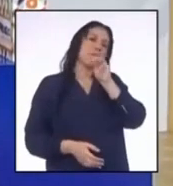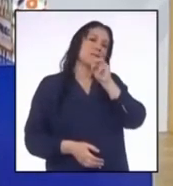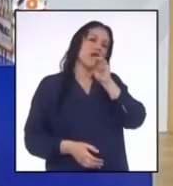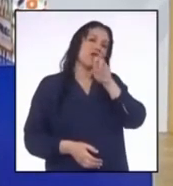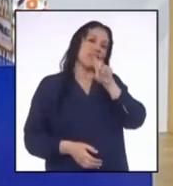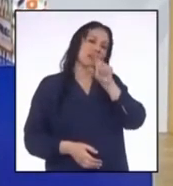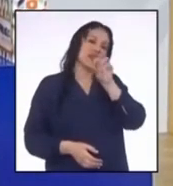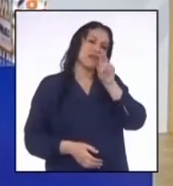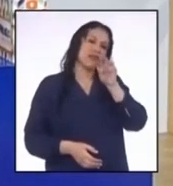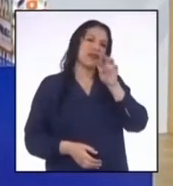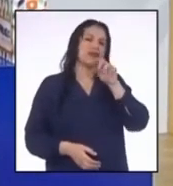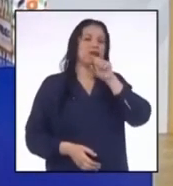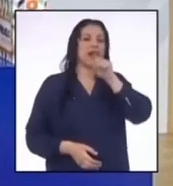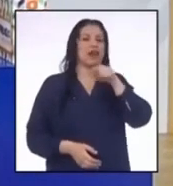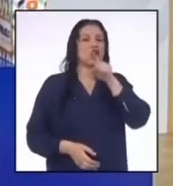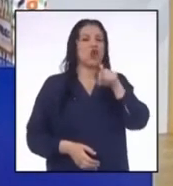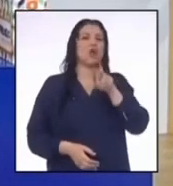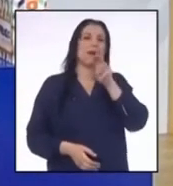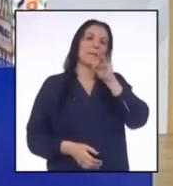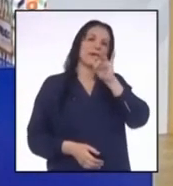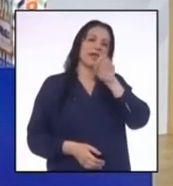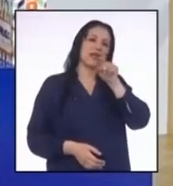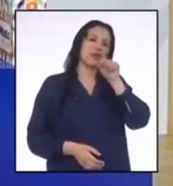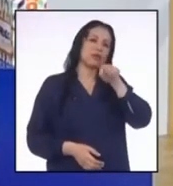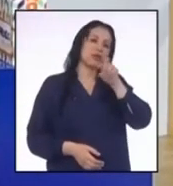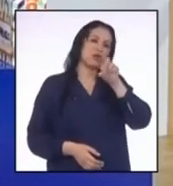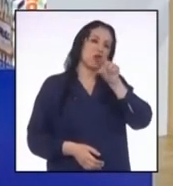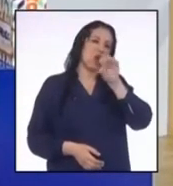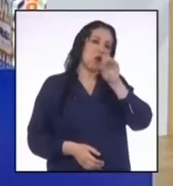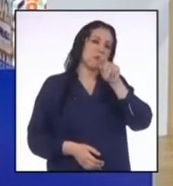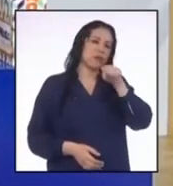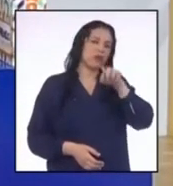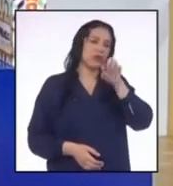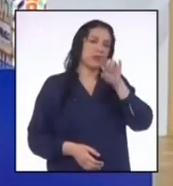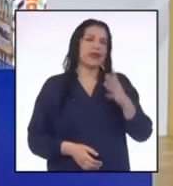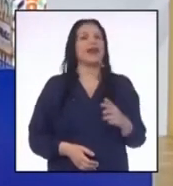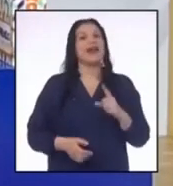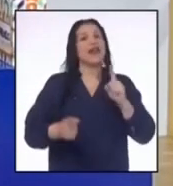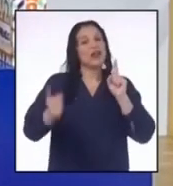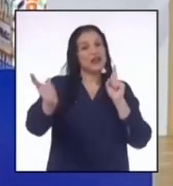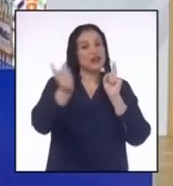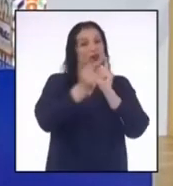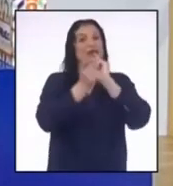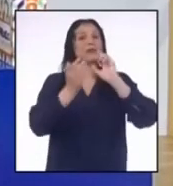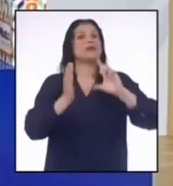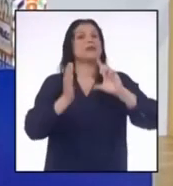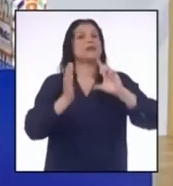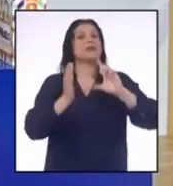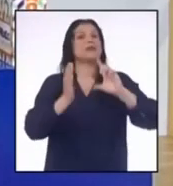promo2020@minedu.gov.pe. Nos vemos en el próximo programa.